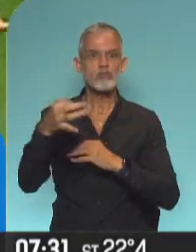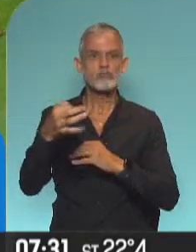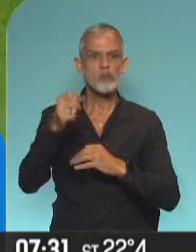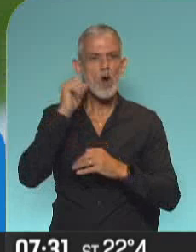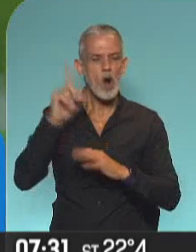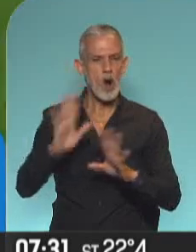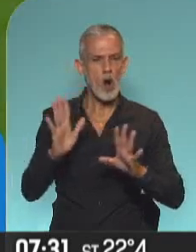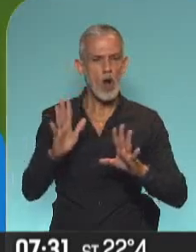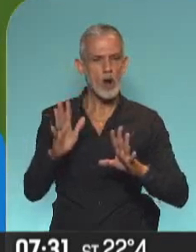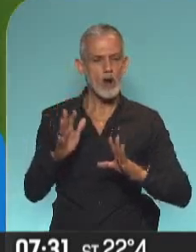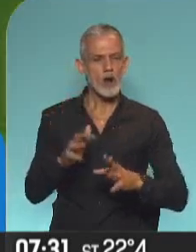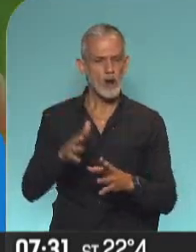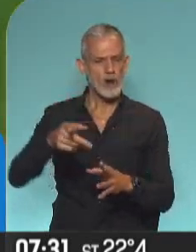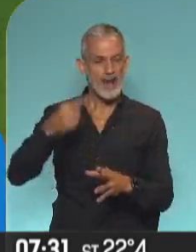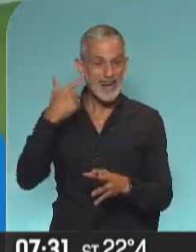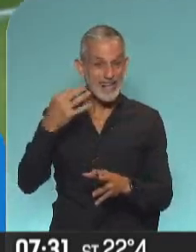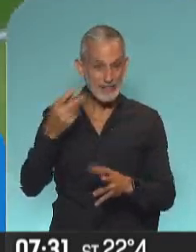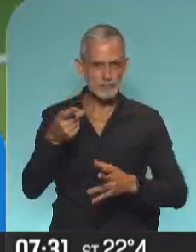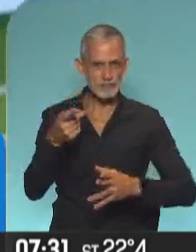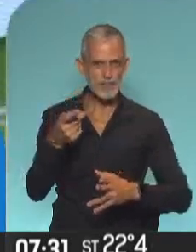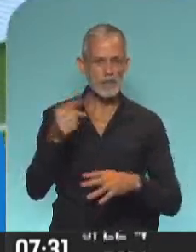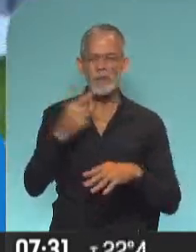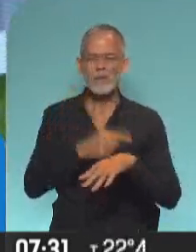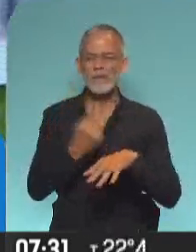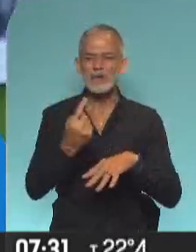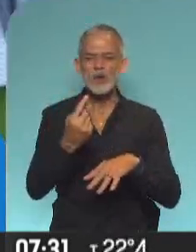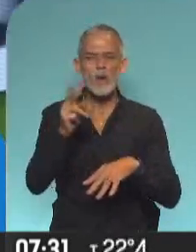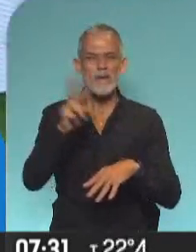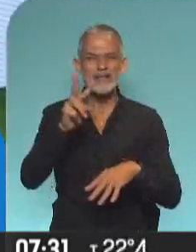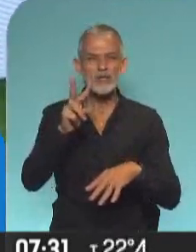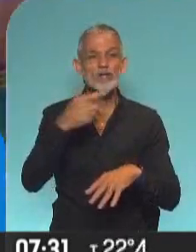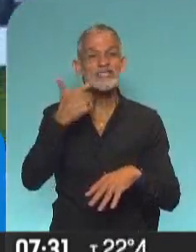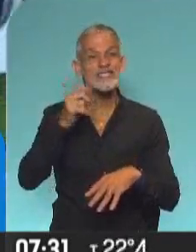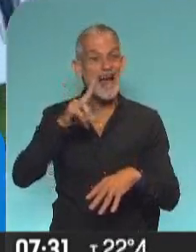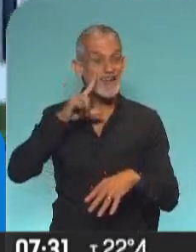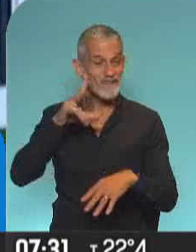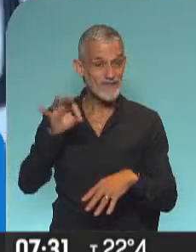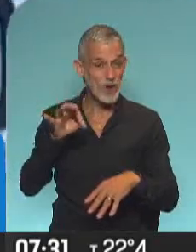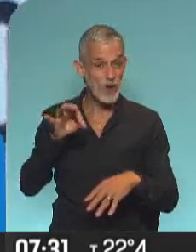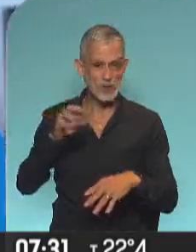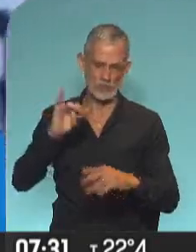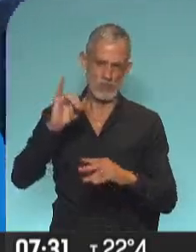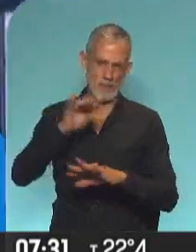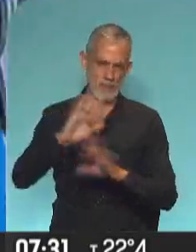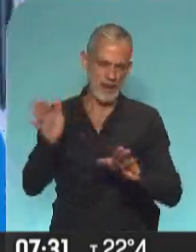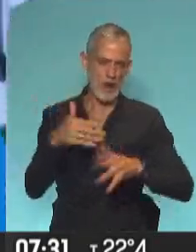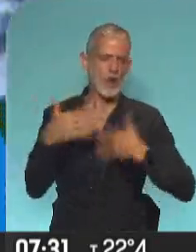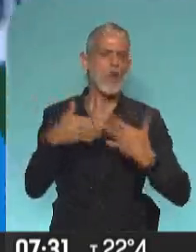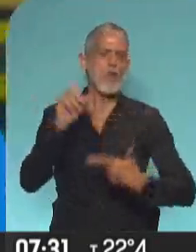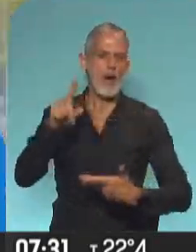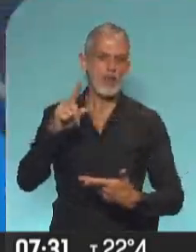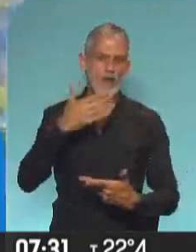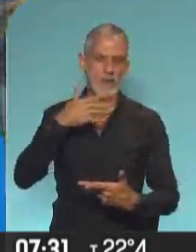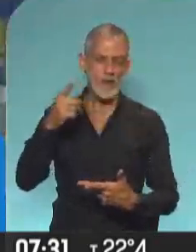par de VAR, pero la realidad marca que recién en el minuto 22, Toto Salvio, de los mejores futbolistas que tiene Boca y que había perdido